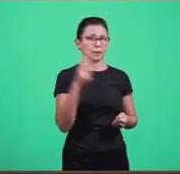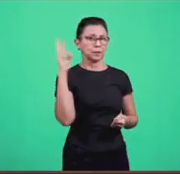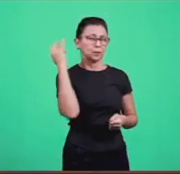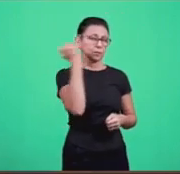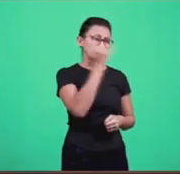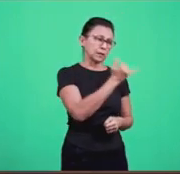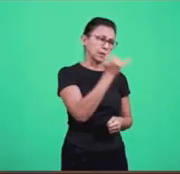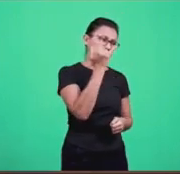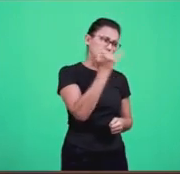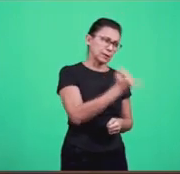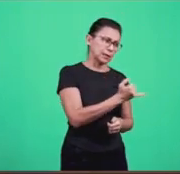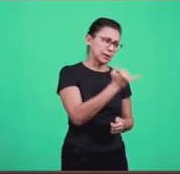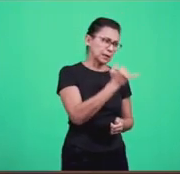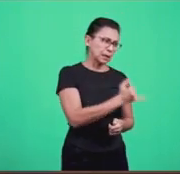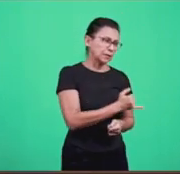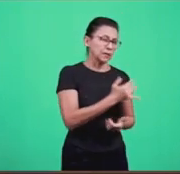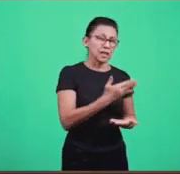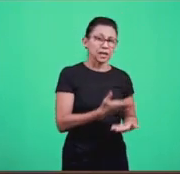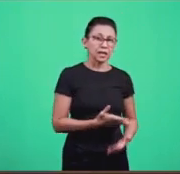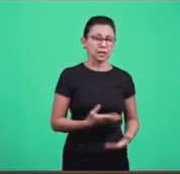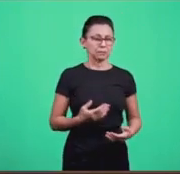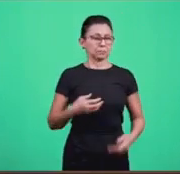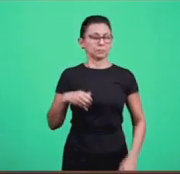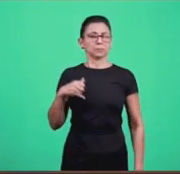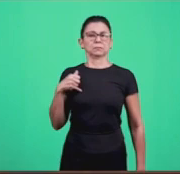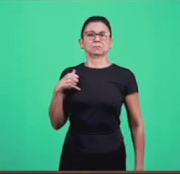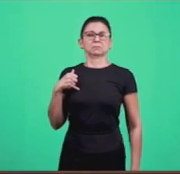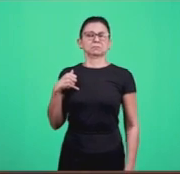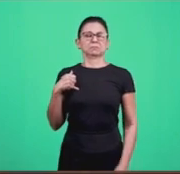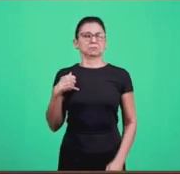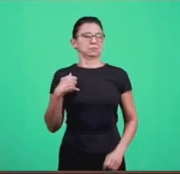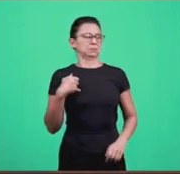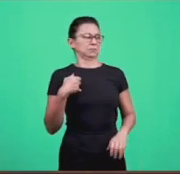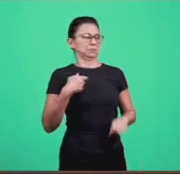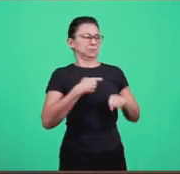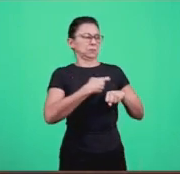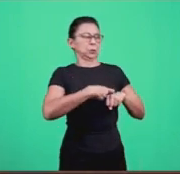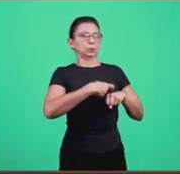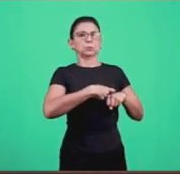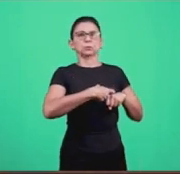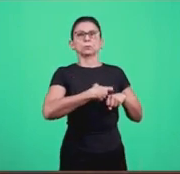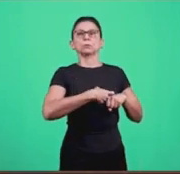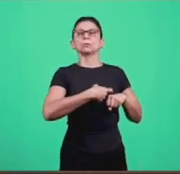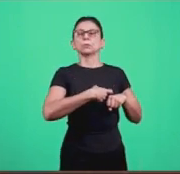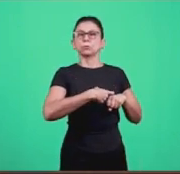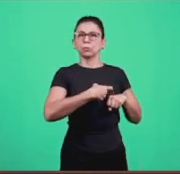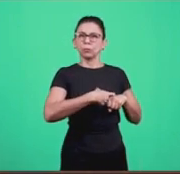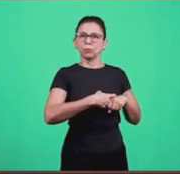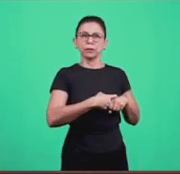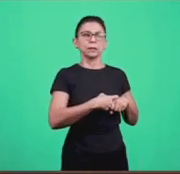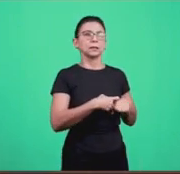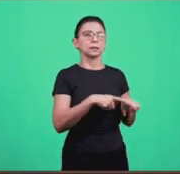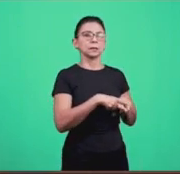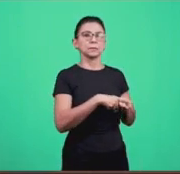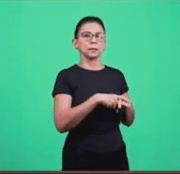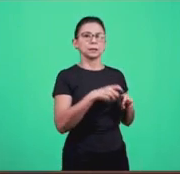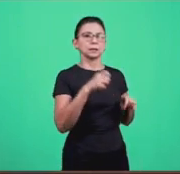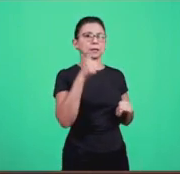advertido por el Señor, pero él no se arrepintió, no buscó la presencia del Señor, más bien endureció su